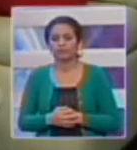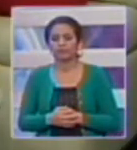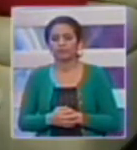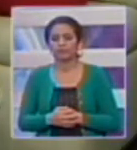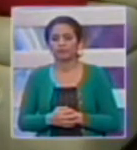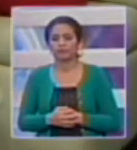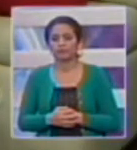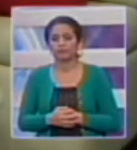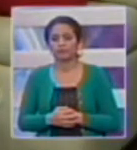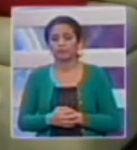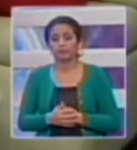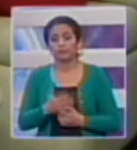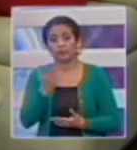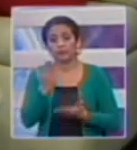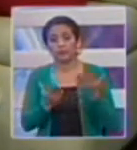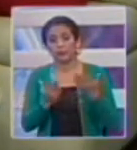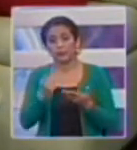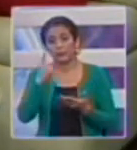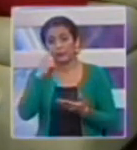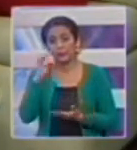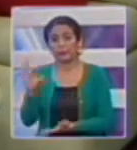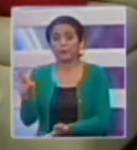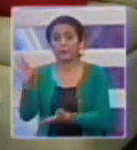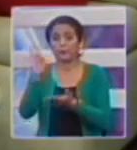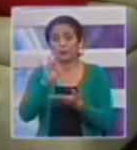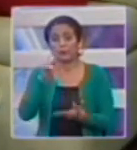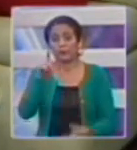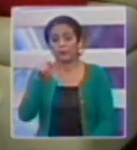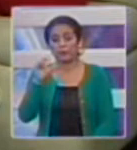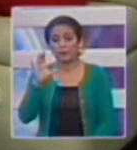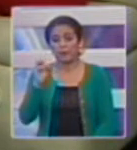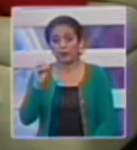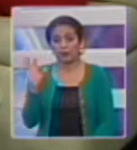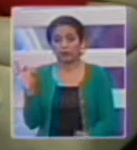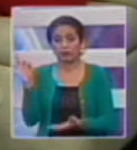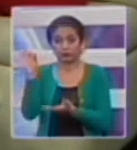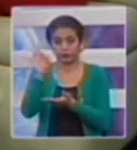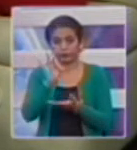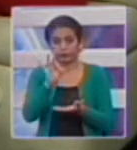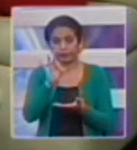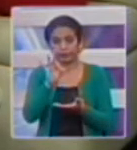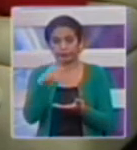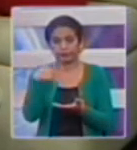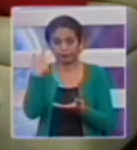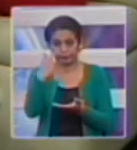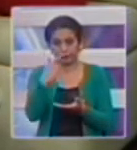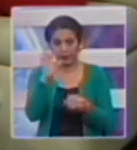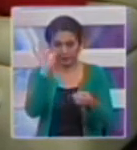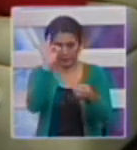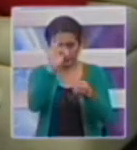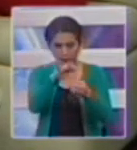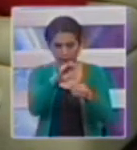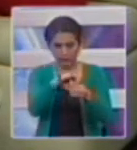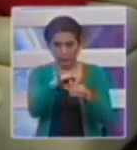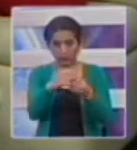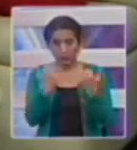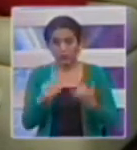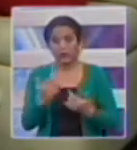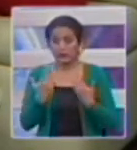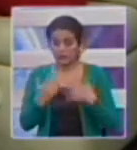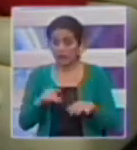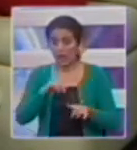fuertemente la posibilidad de una precandidatura de Paco Moncayo, incluso por encima de los precandidatos que en este momento se encuentran en esta